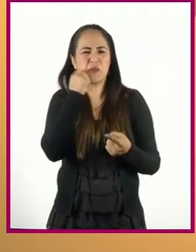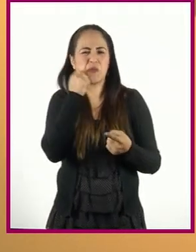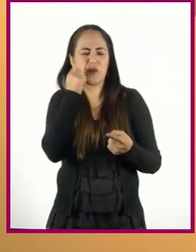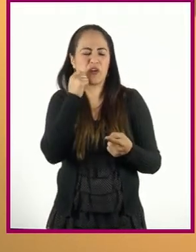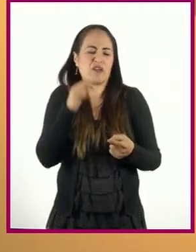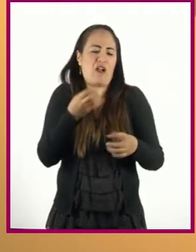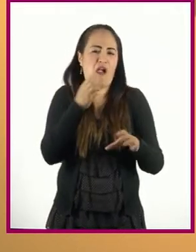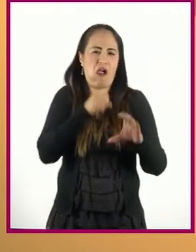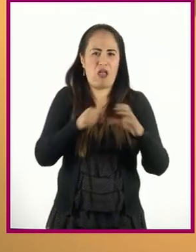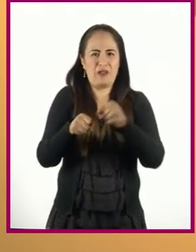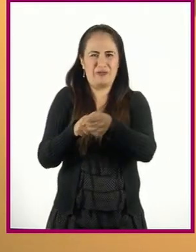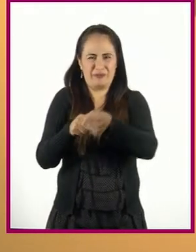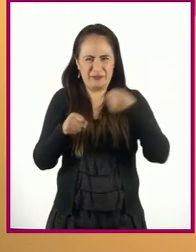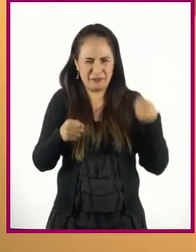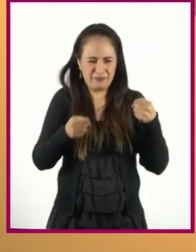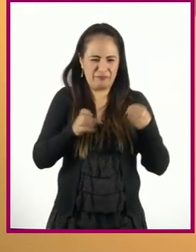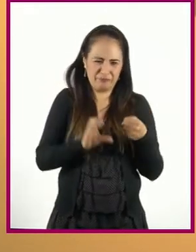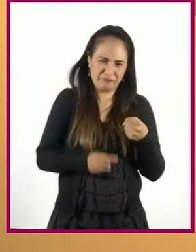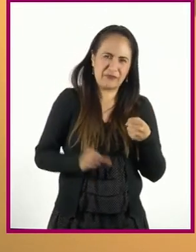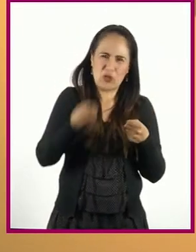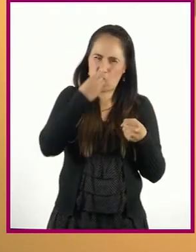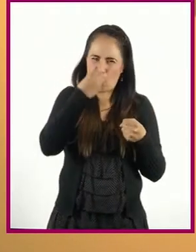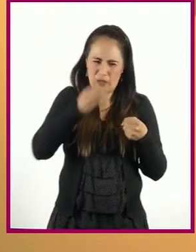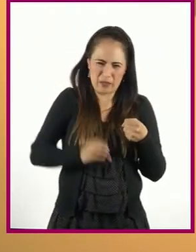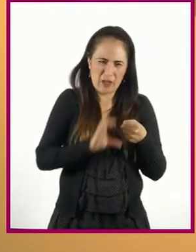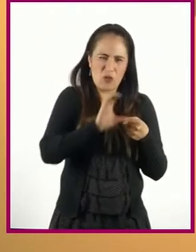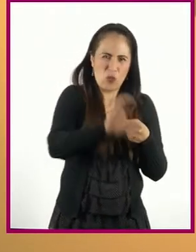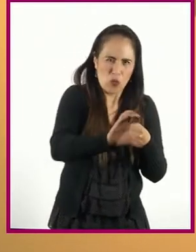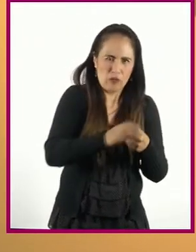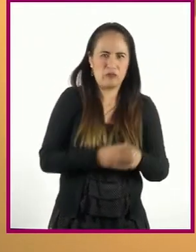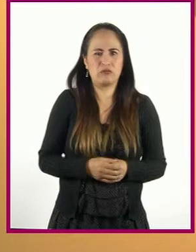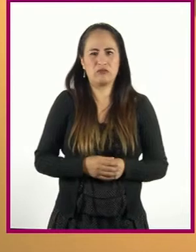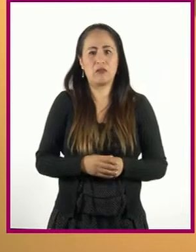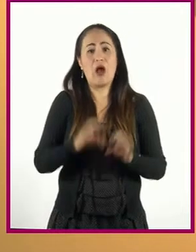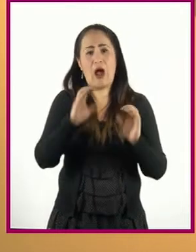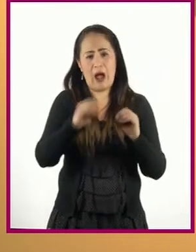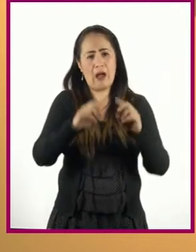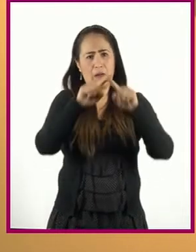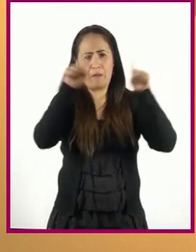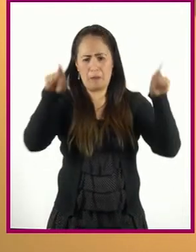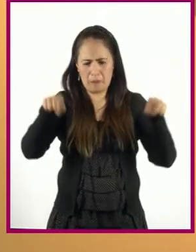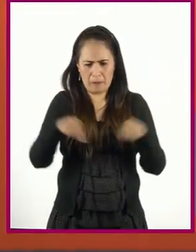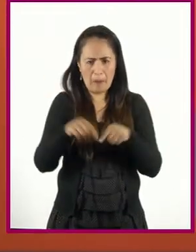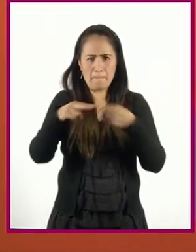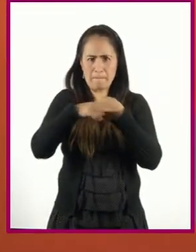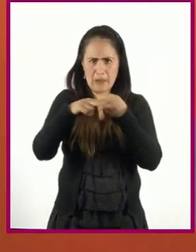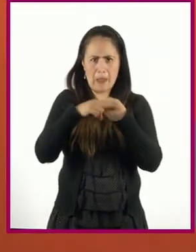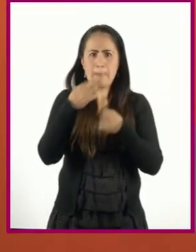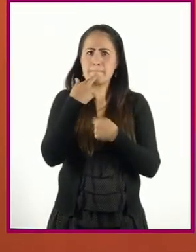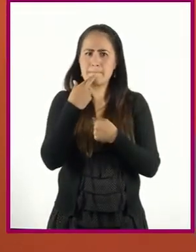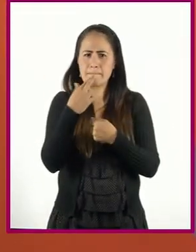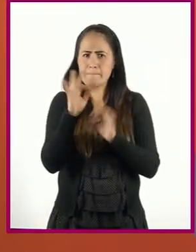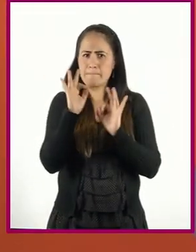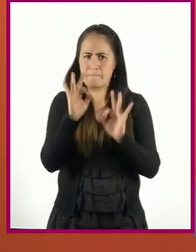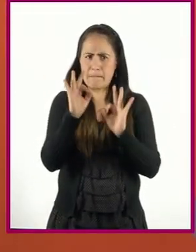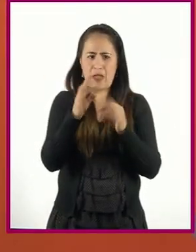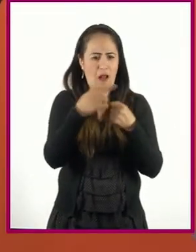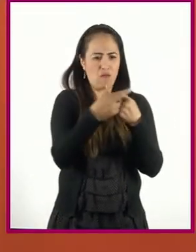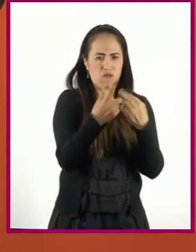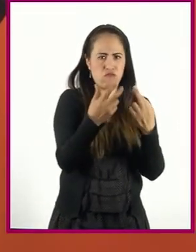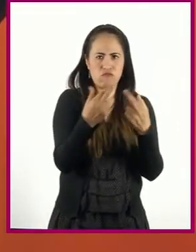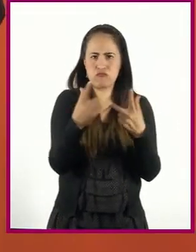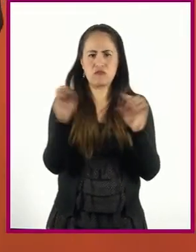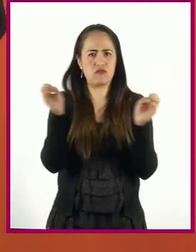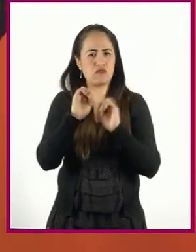verificar que la reja que se observa a través de la ventana se encuentra en buenas condiciones. A pesar de